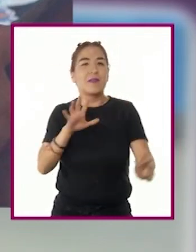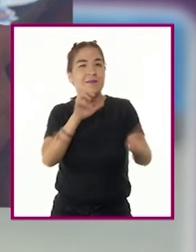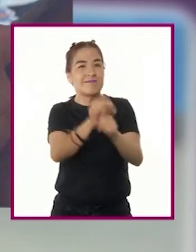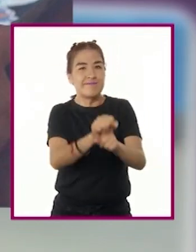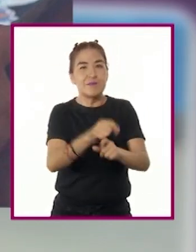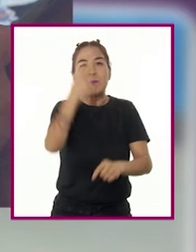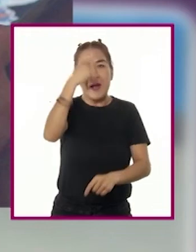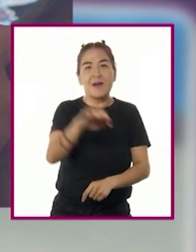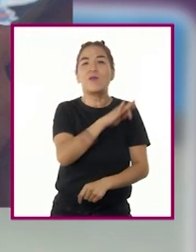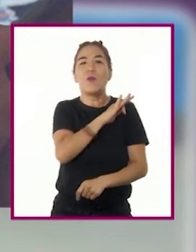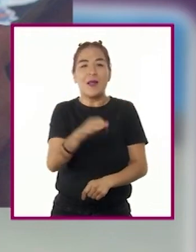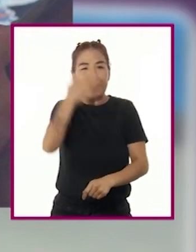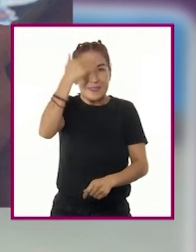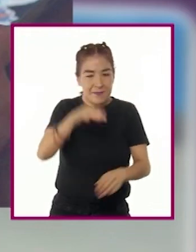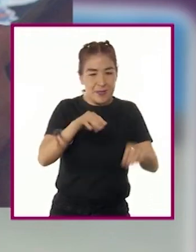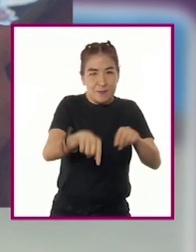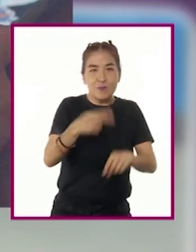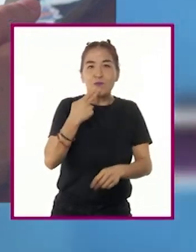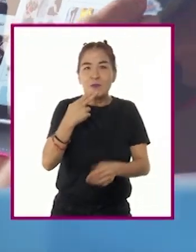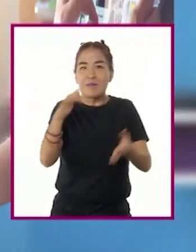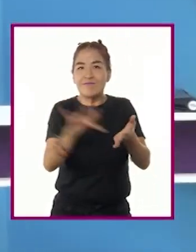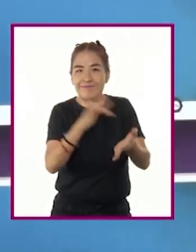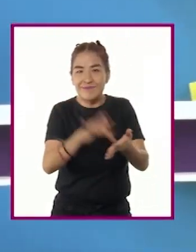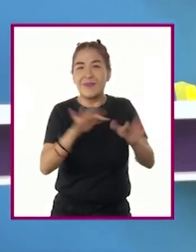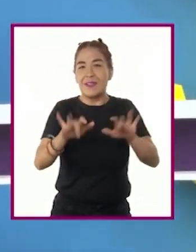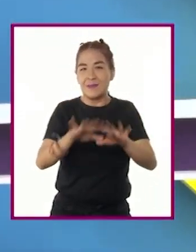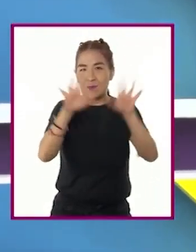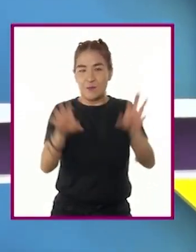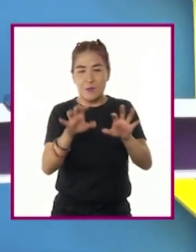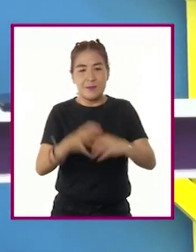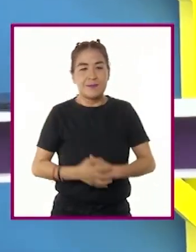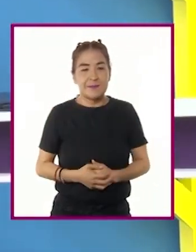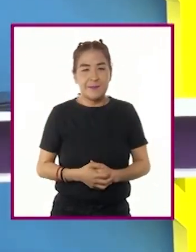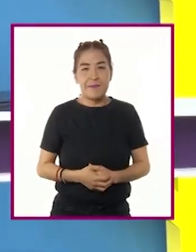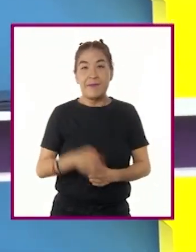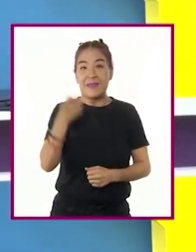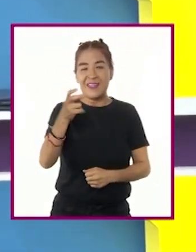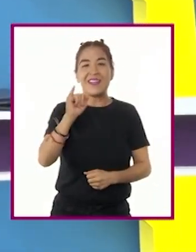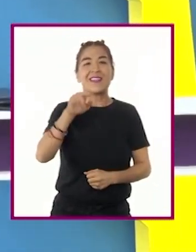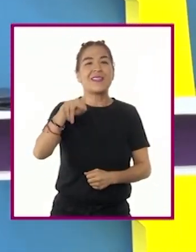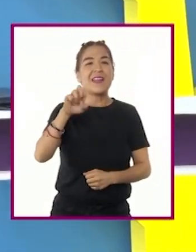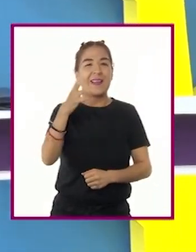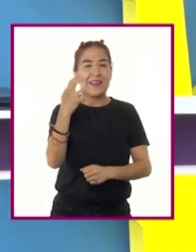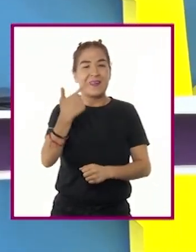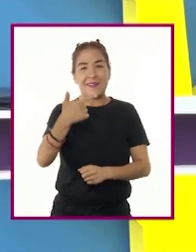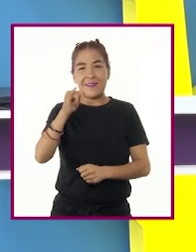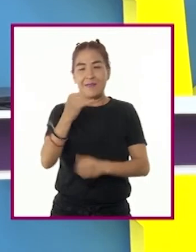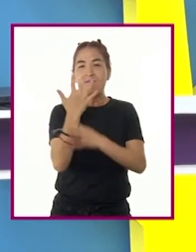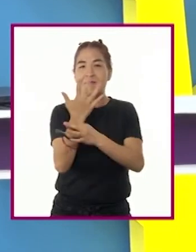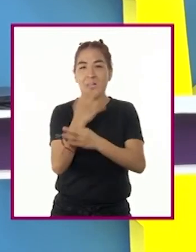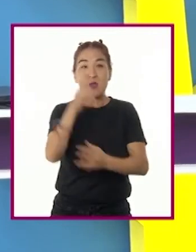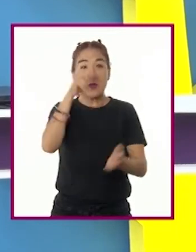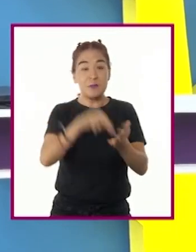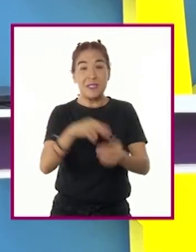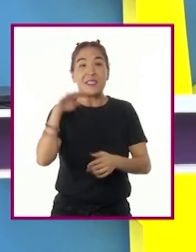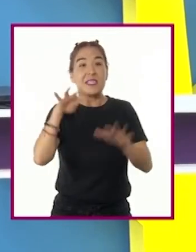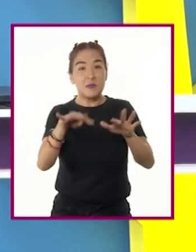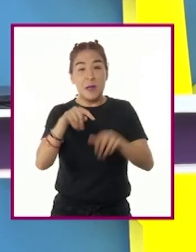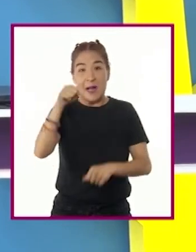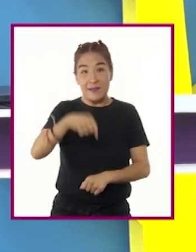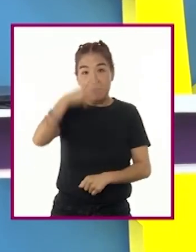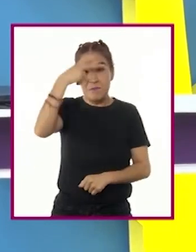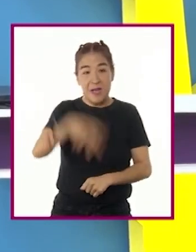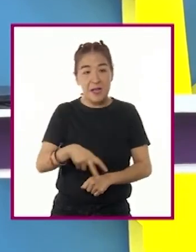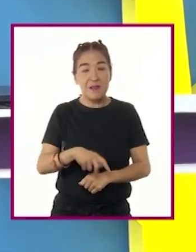sepan utilizar estas herramientas. De acuerdo con el INEGI, en 2019, en México apenas